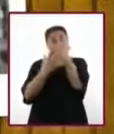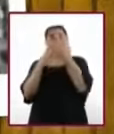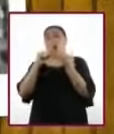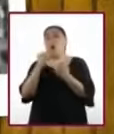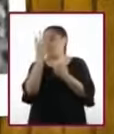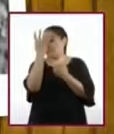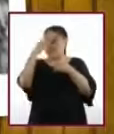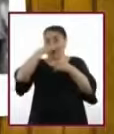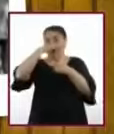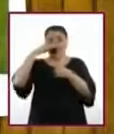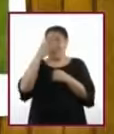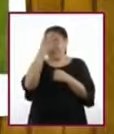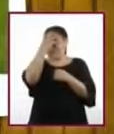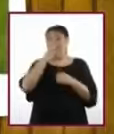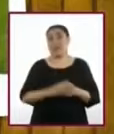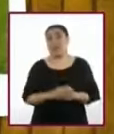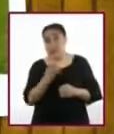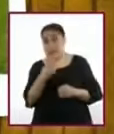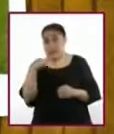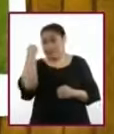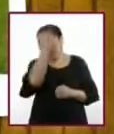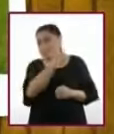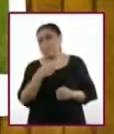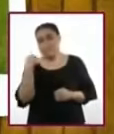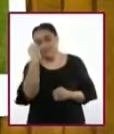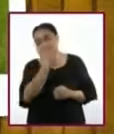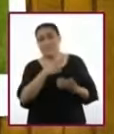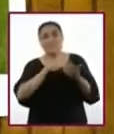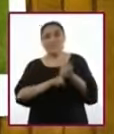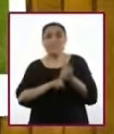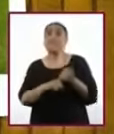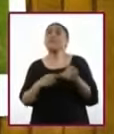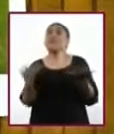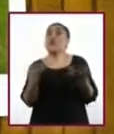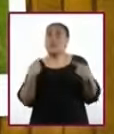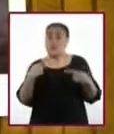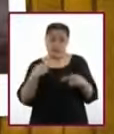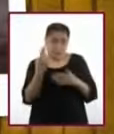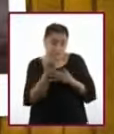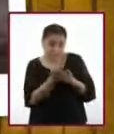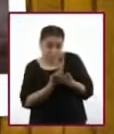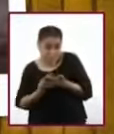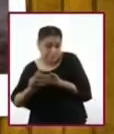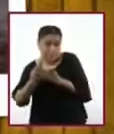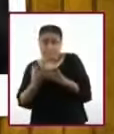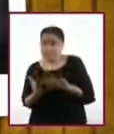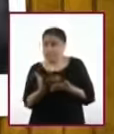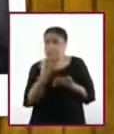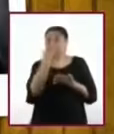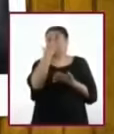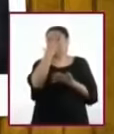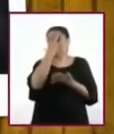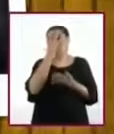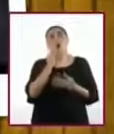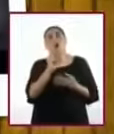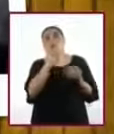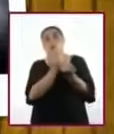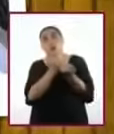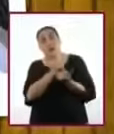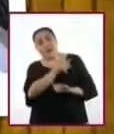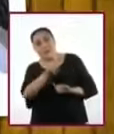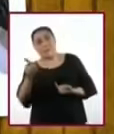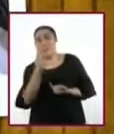rostro. De ahí que la cubierta facial que emplea el apicultor en su trabajo y las caretas para gases que utilizan los policías